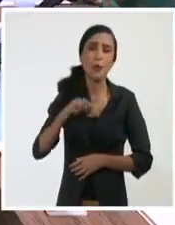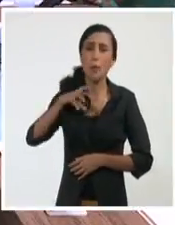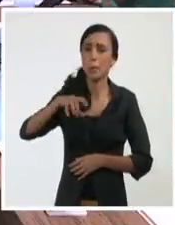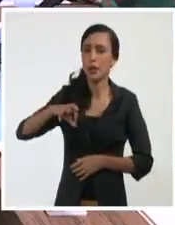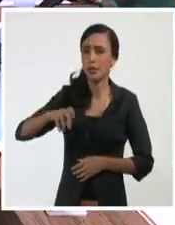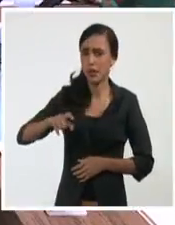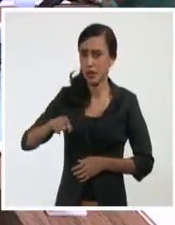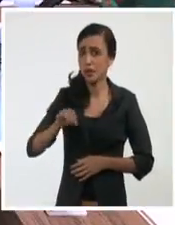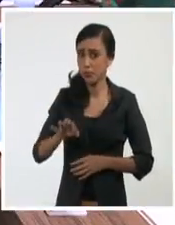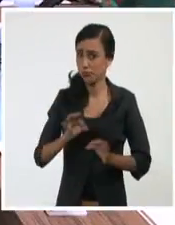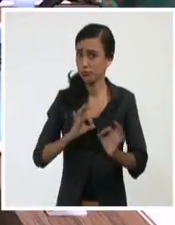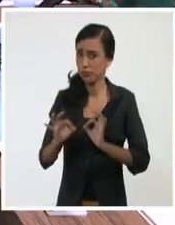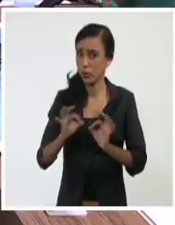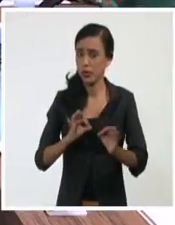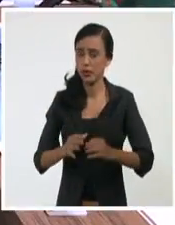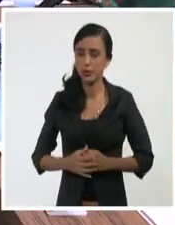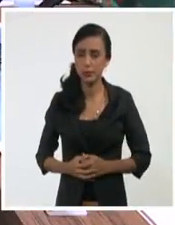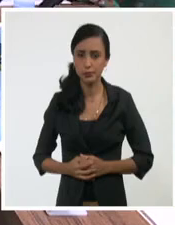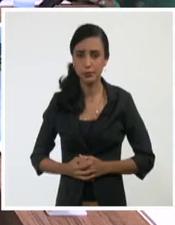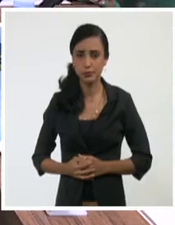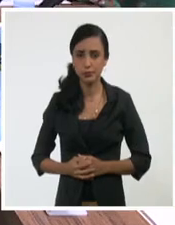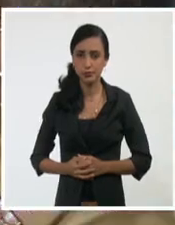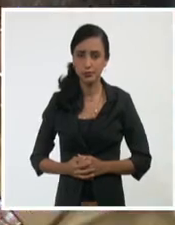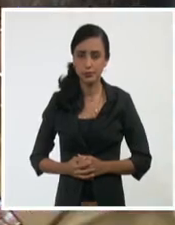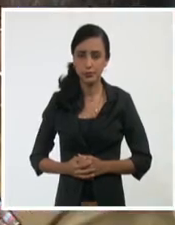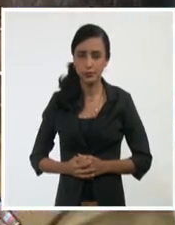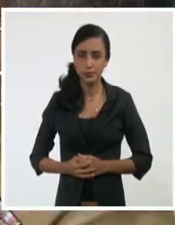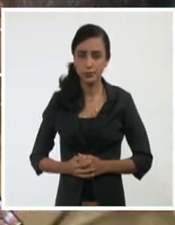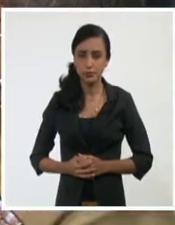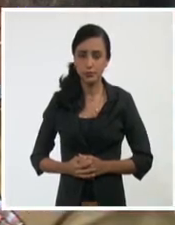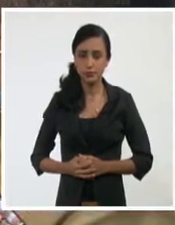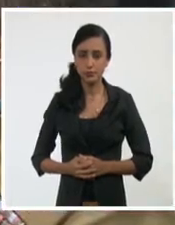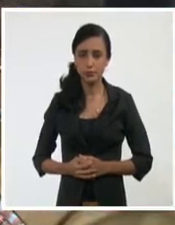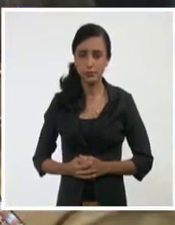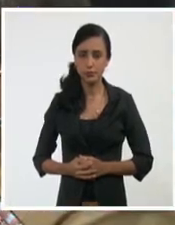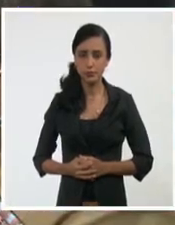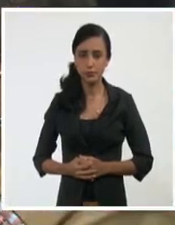sentido. Marisol Ramírez, Sistema Informativo de la Televisión Cubana.